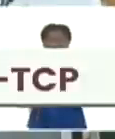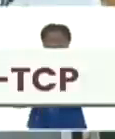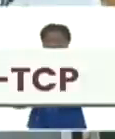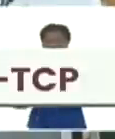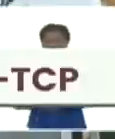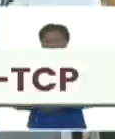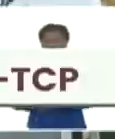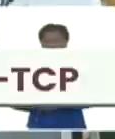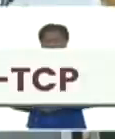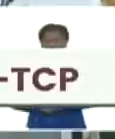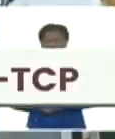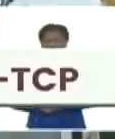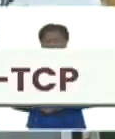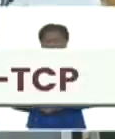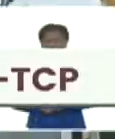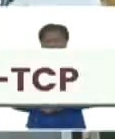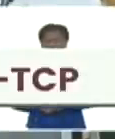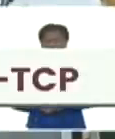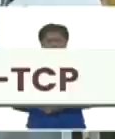el presidente de Bolivia,